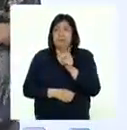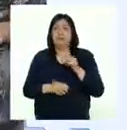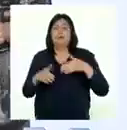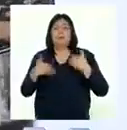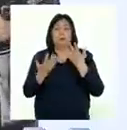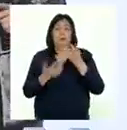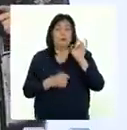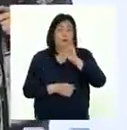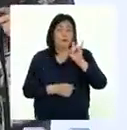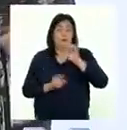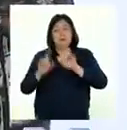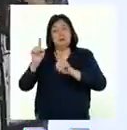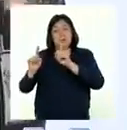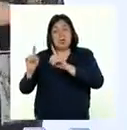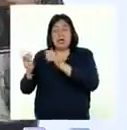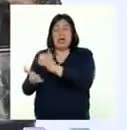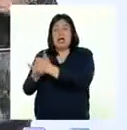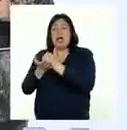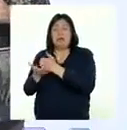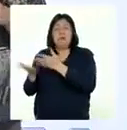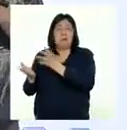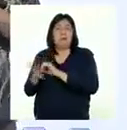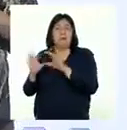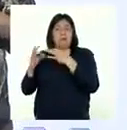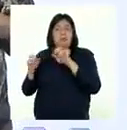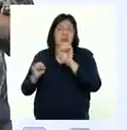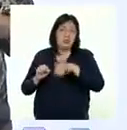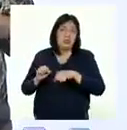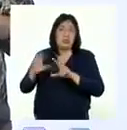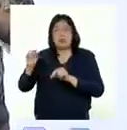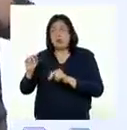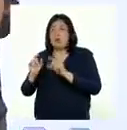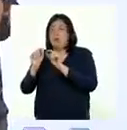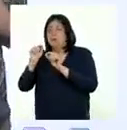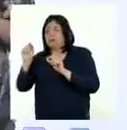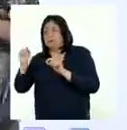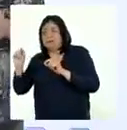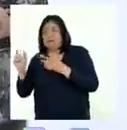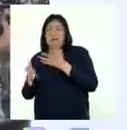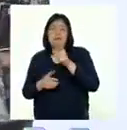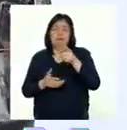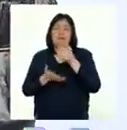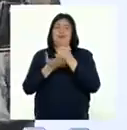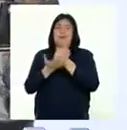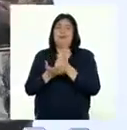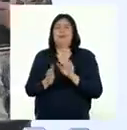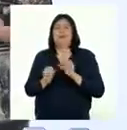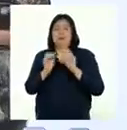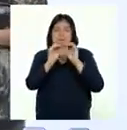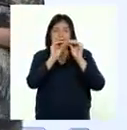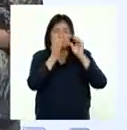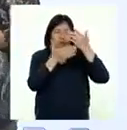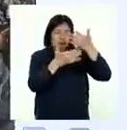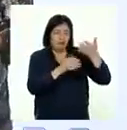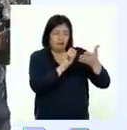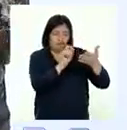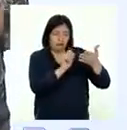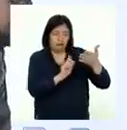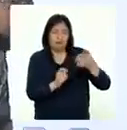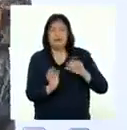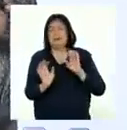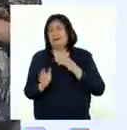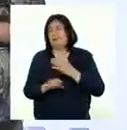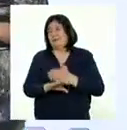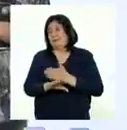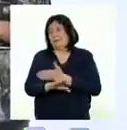Puedes usarlo con la ayuda de algún familiar y colocar sí o no y un comentario. Esto te ayudará a hacer ajustes para que tus trabajos